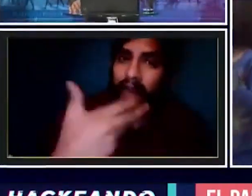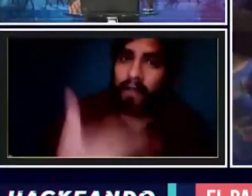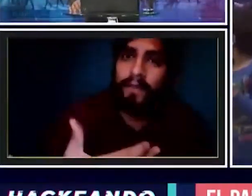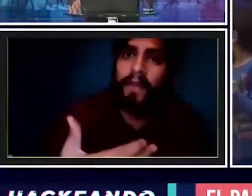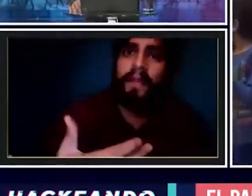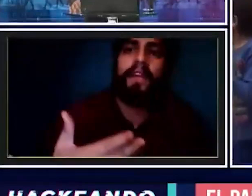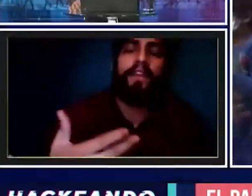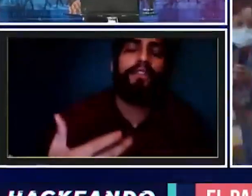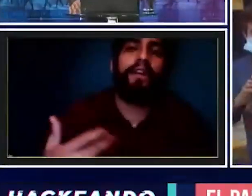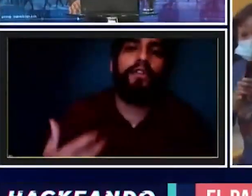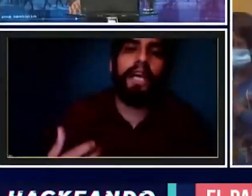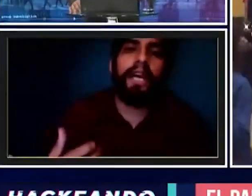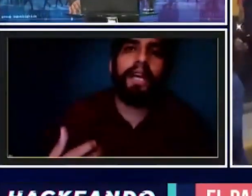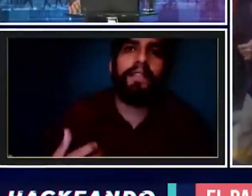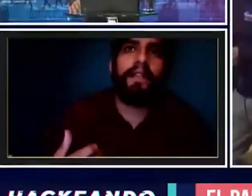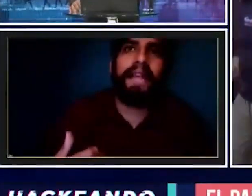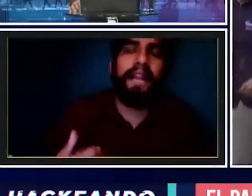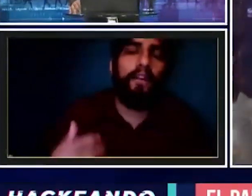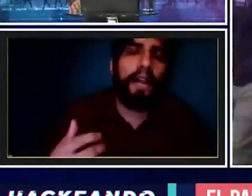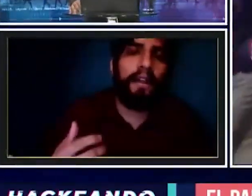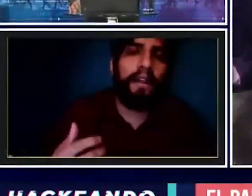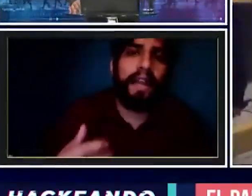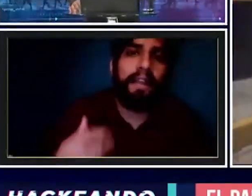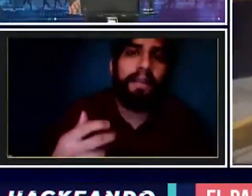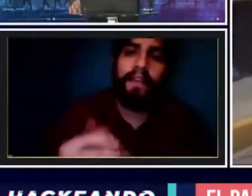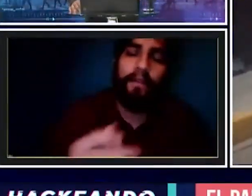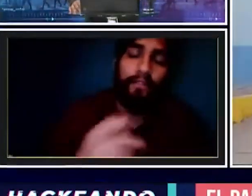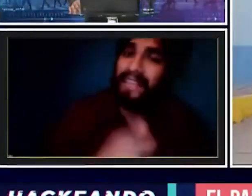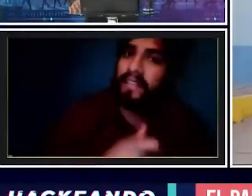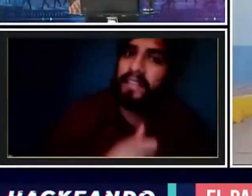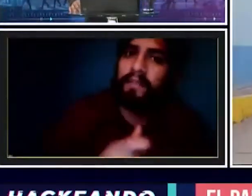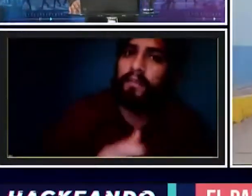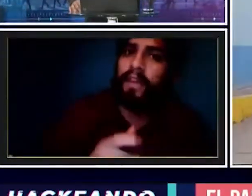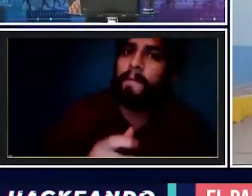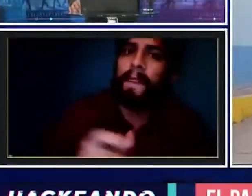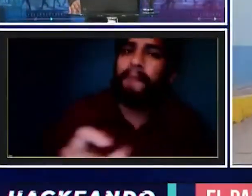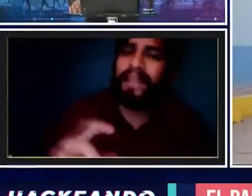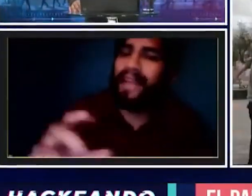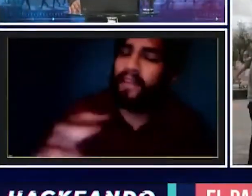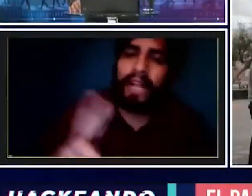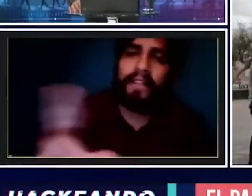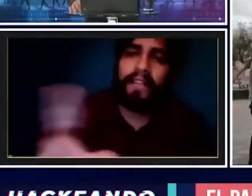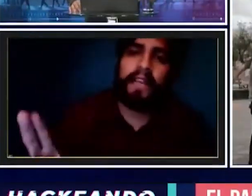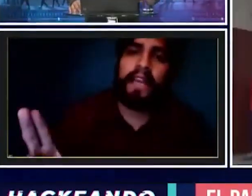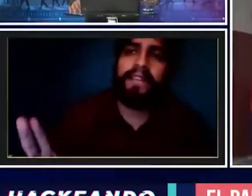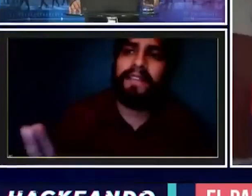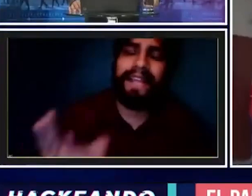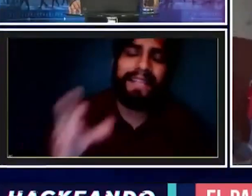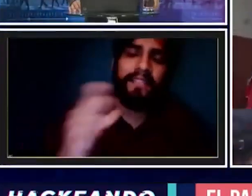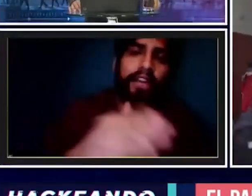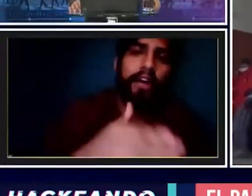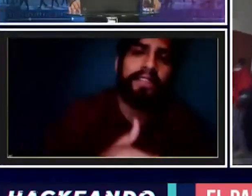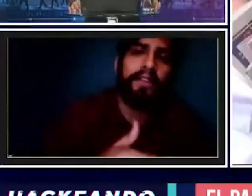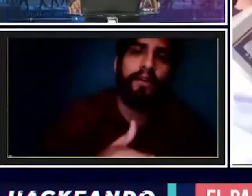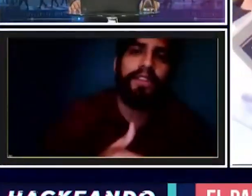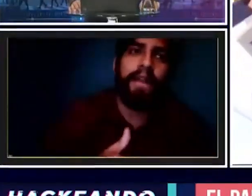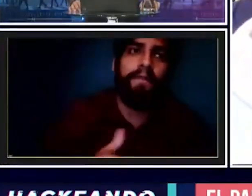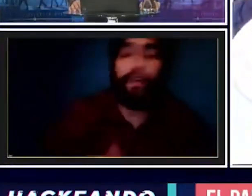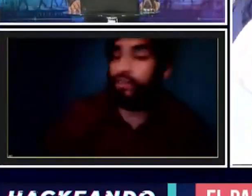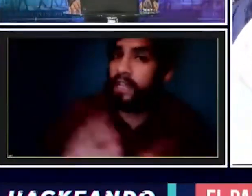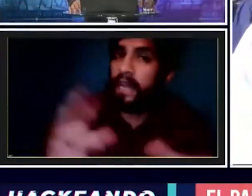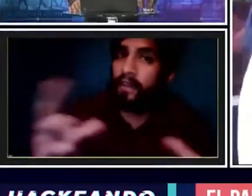real, y otra cosa es dialogar realmente cuando ya tienes el poder. Porque nada nos garantiza que el Castillo que ahora se